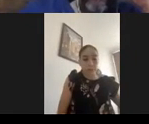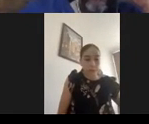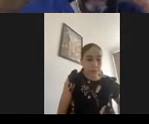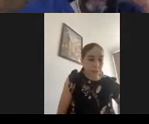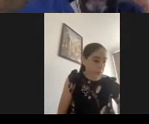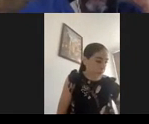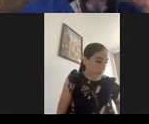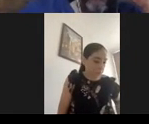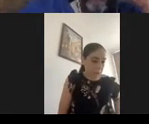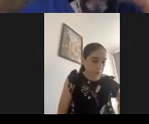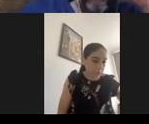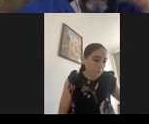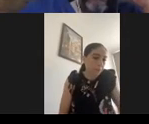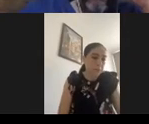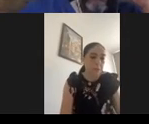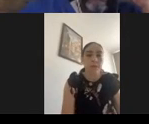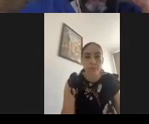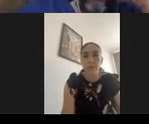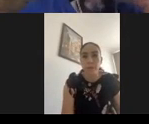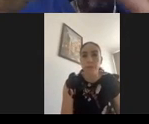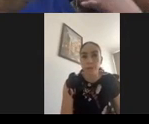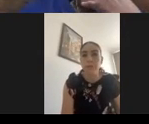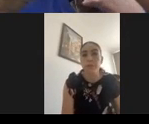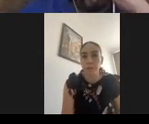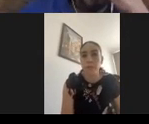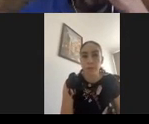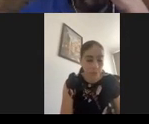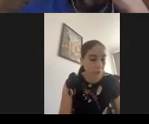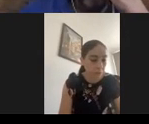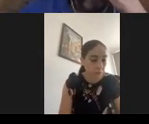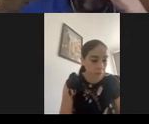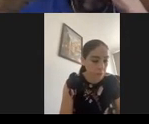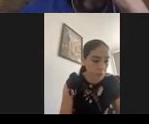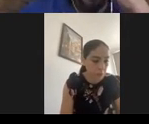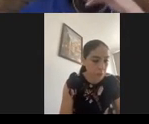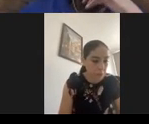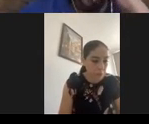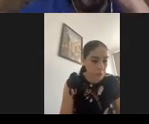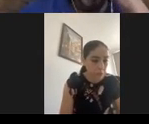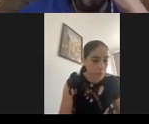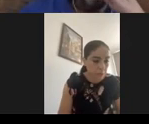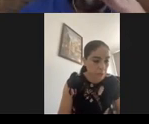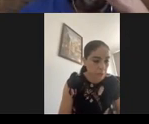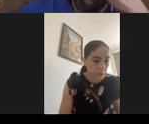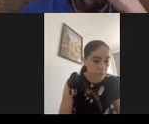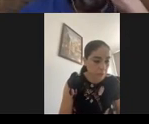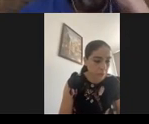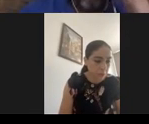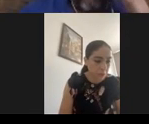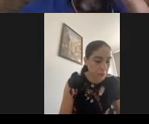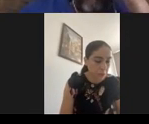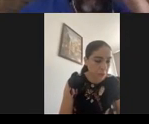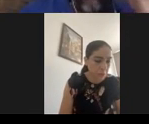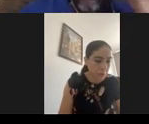muchos planes de hacerle algo al centro. Ustedes ya están tomando una decisión muy grande. Y creo que esto es muy oportuno tenerlo y aquí